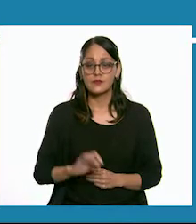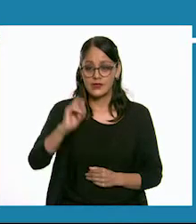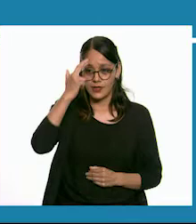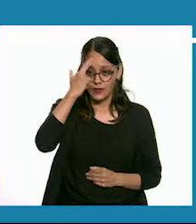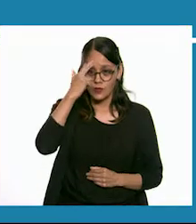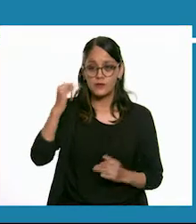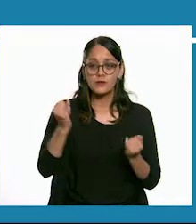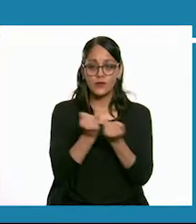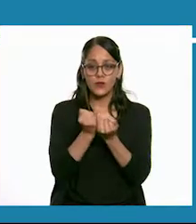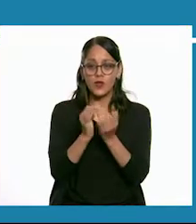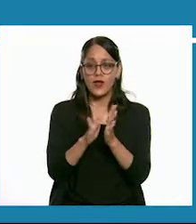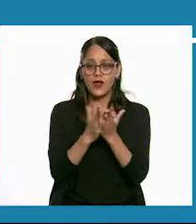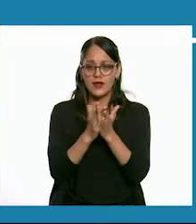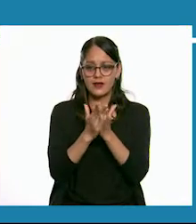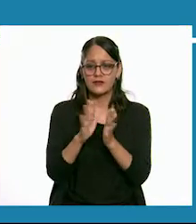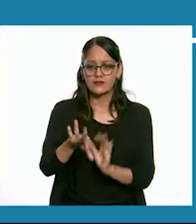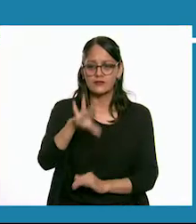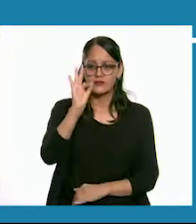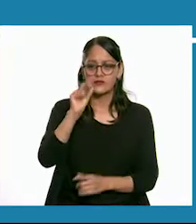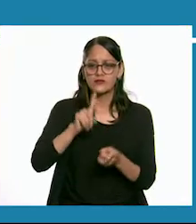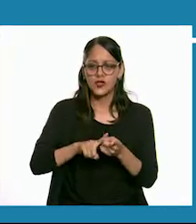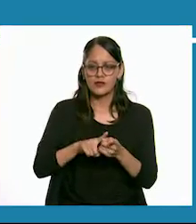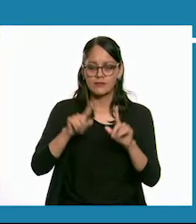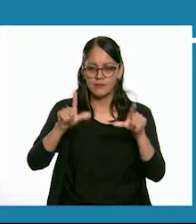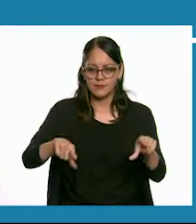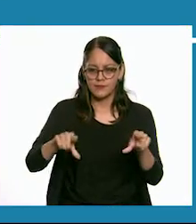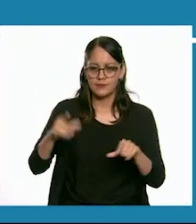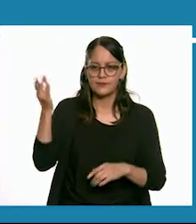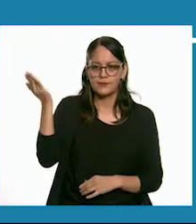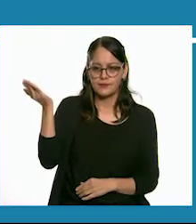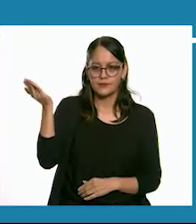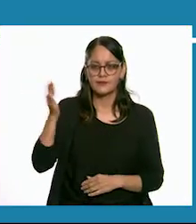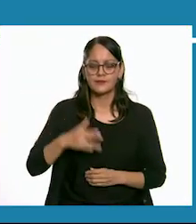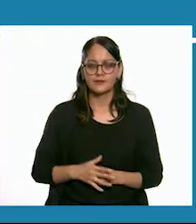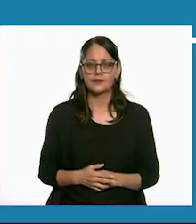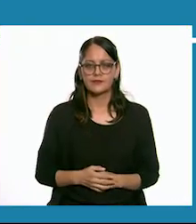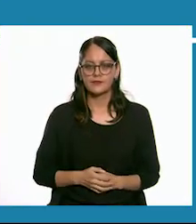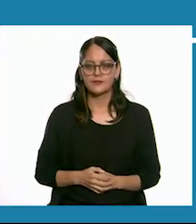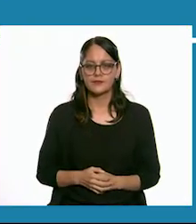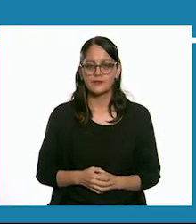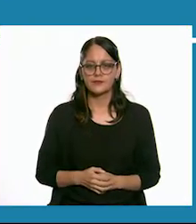Recuerda que puedes encontrar los libros de texto en la página